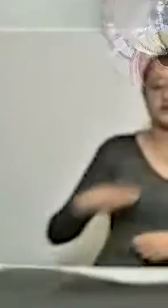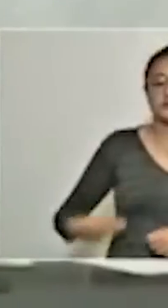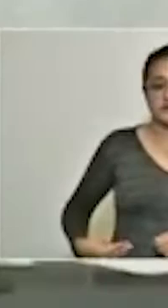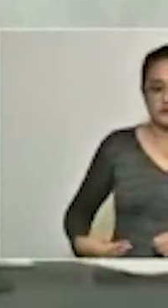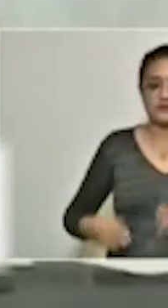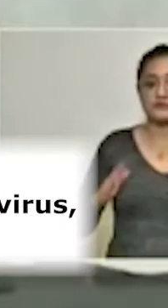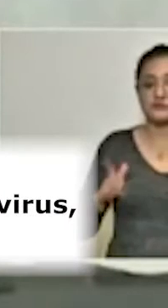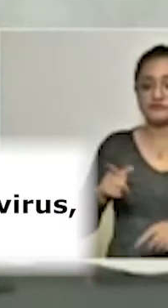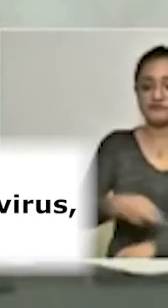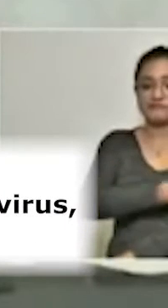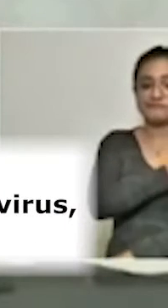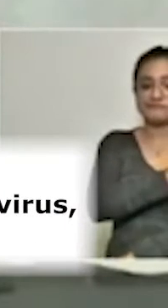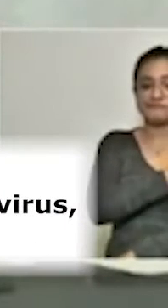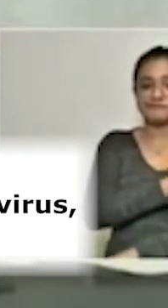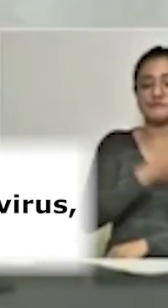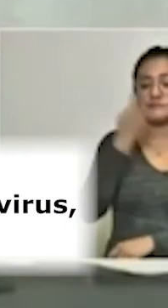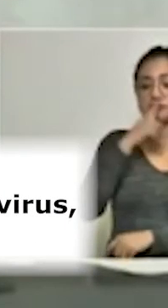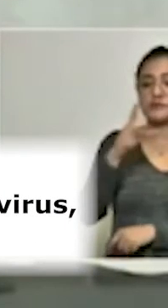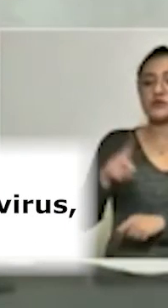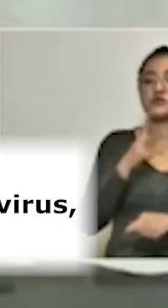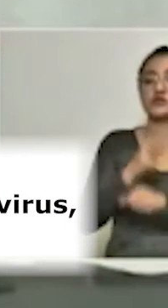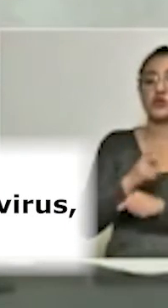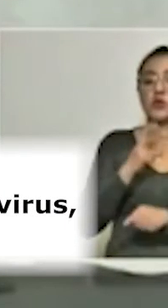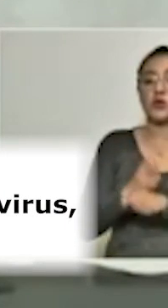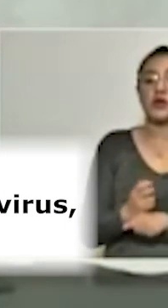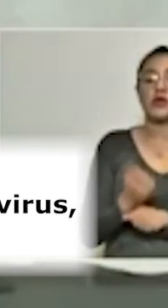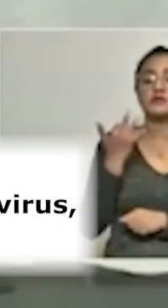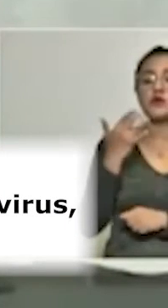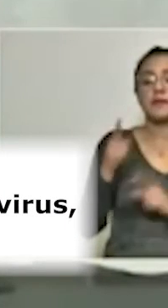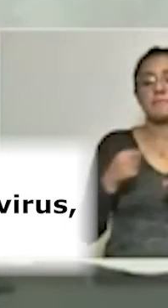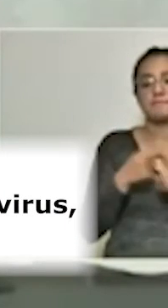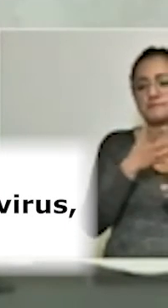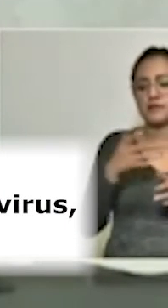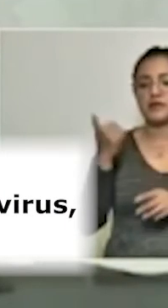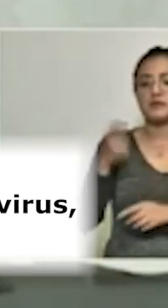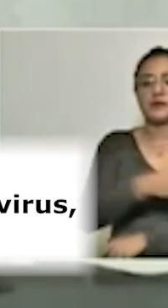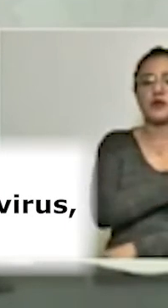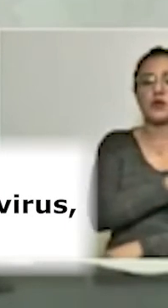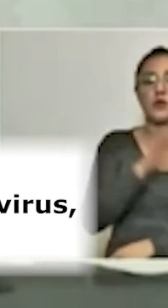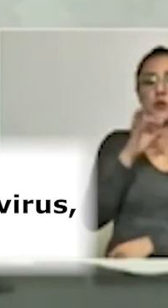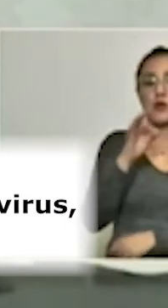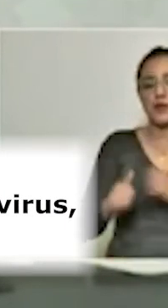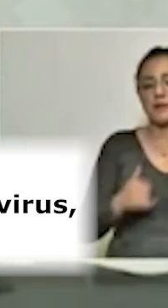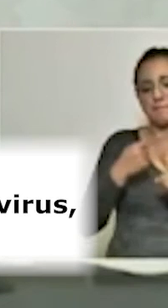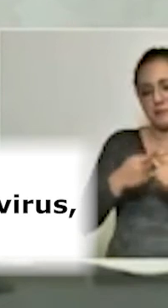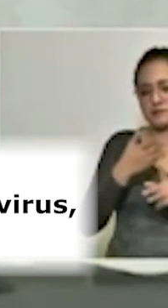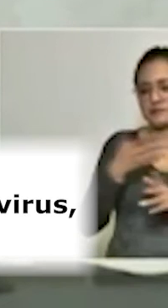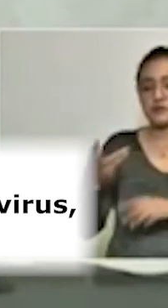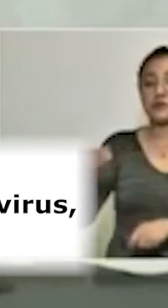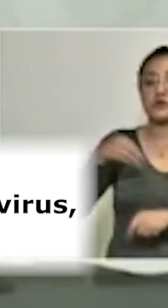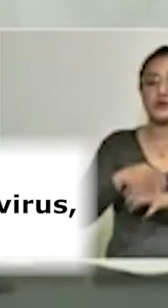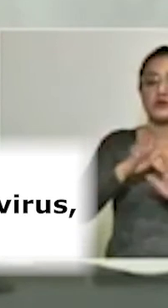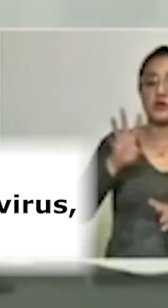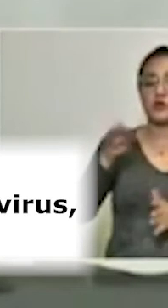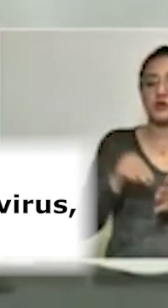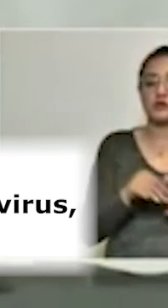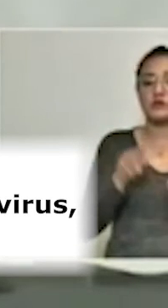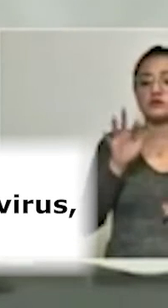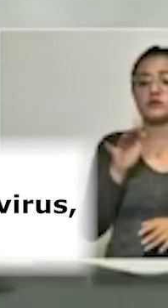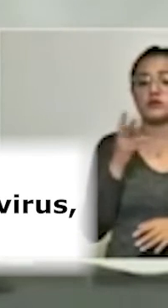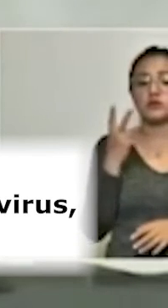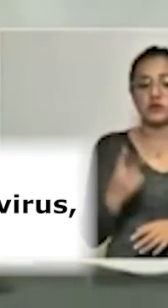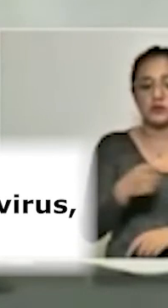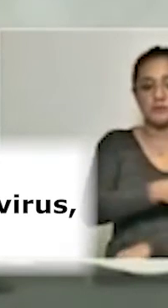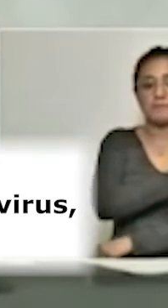Trabajadores. La vacunación de segundas dosis de 50 más y vacunación de 40 y más, aplicamos